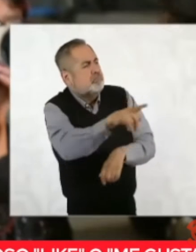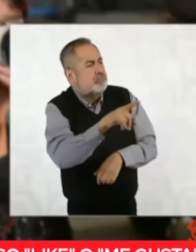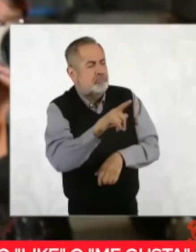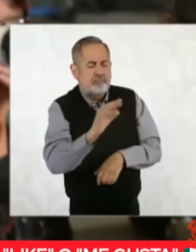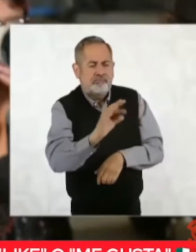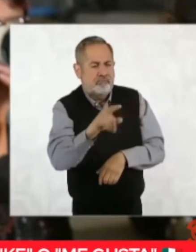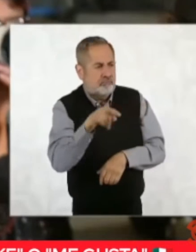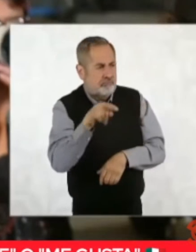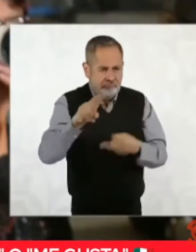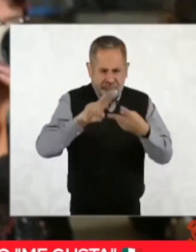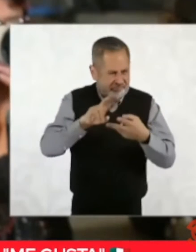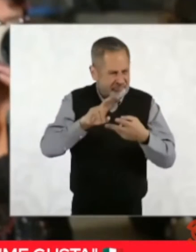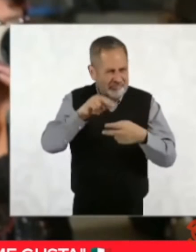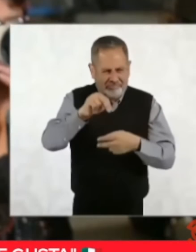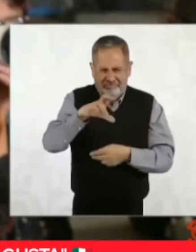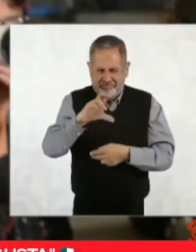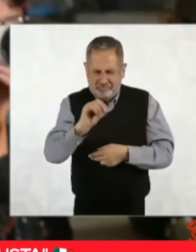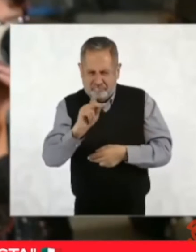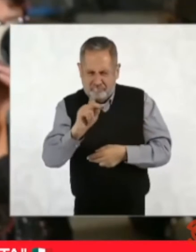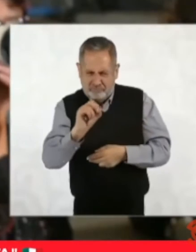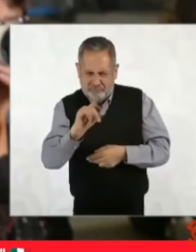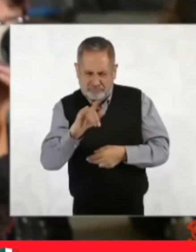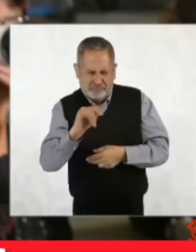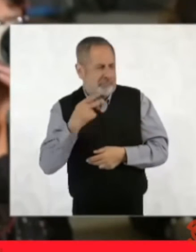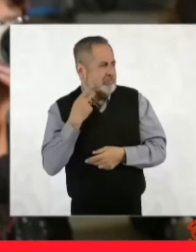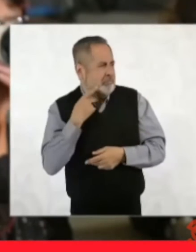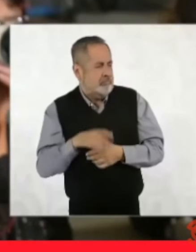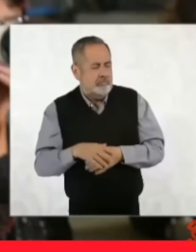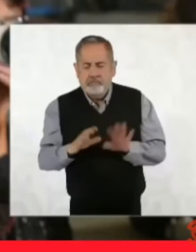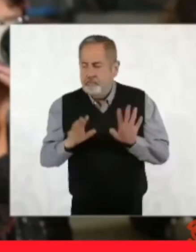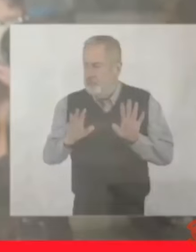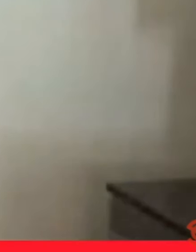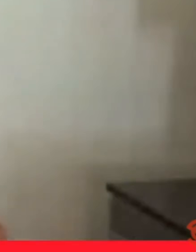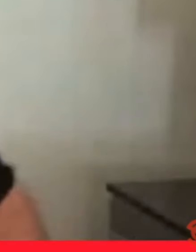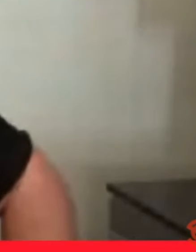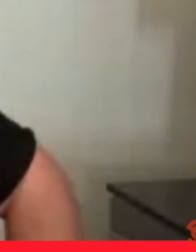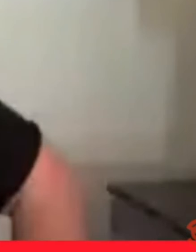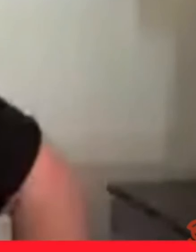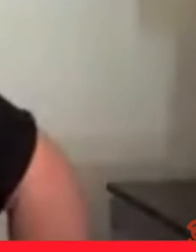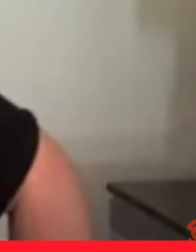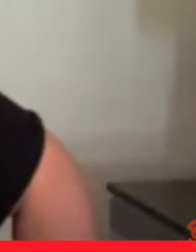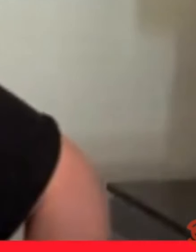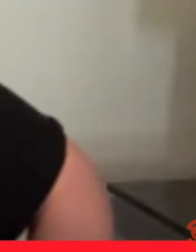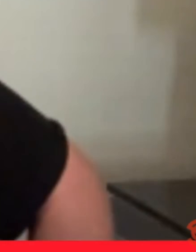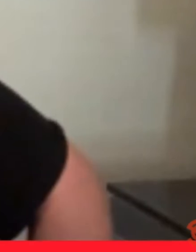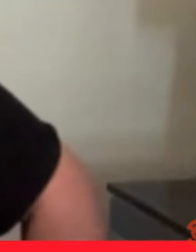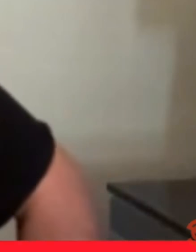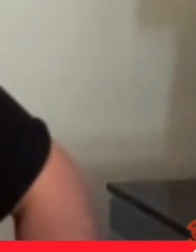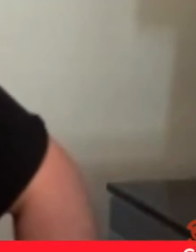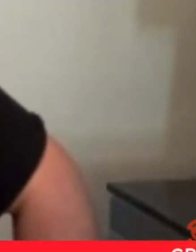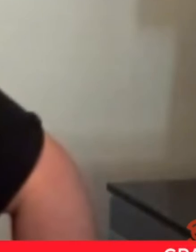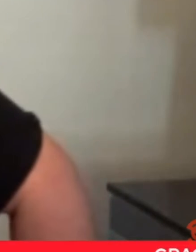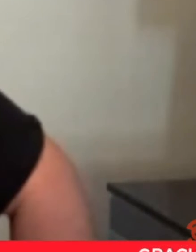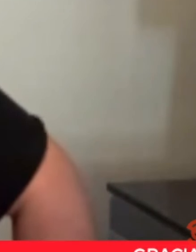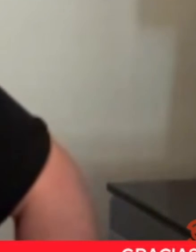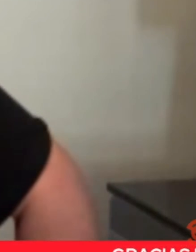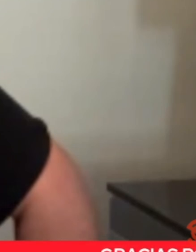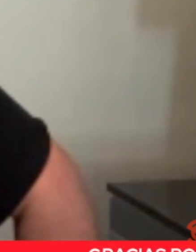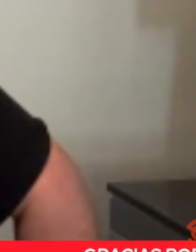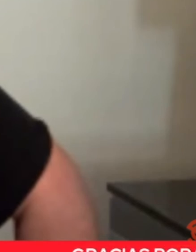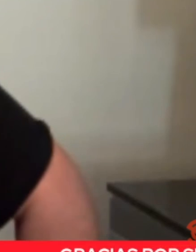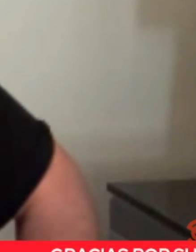Con las pruebas que tenemos, no. No soy abogado. Bueno, es porque parte de este intercambio entre Manuel